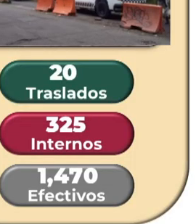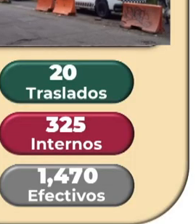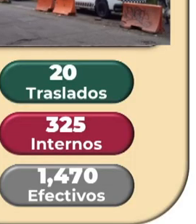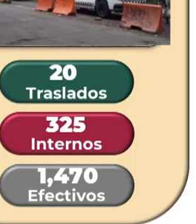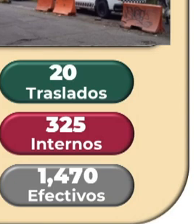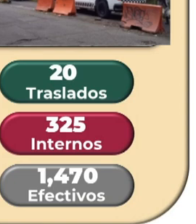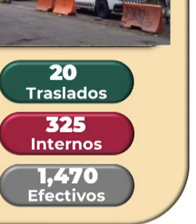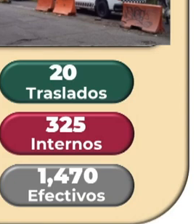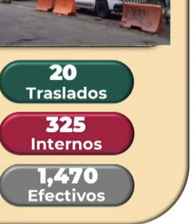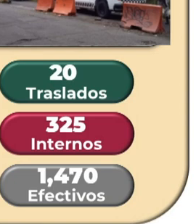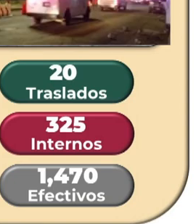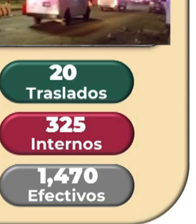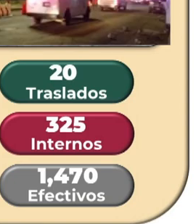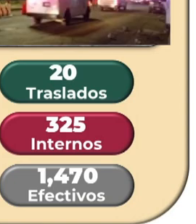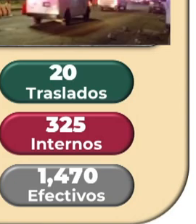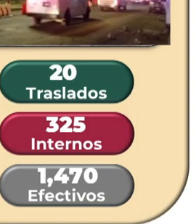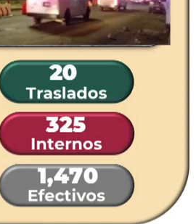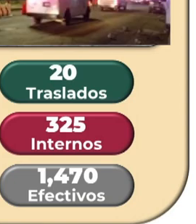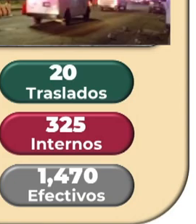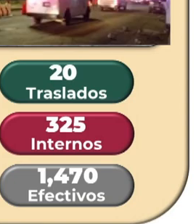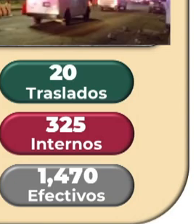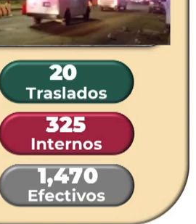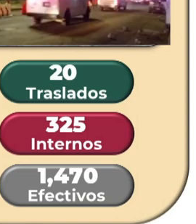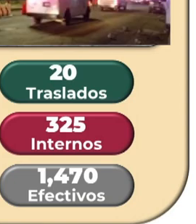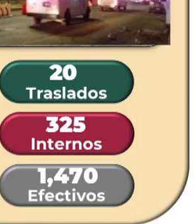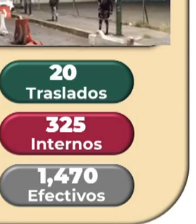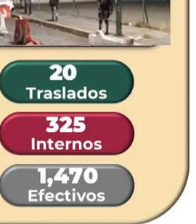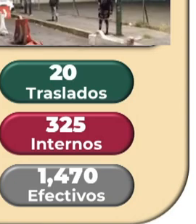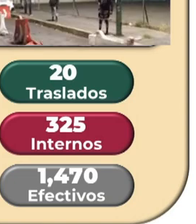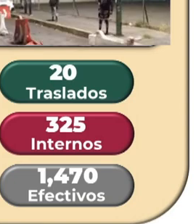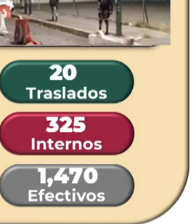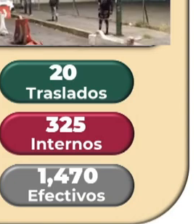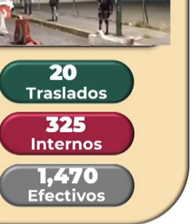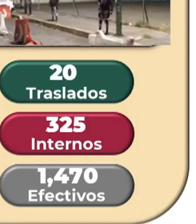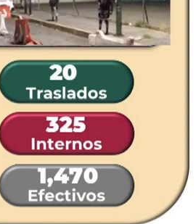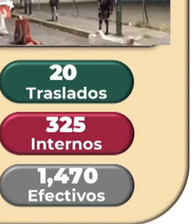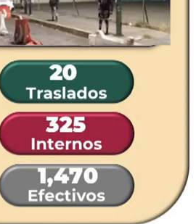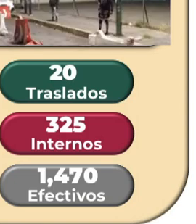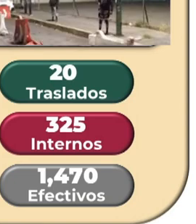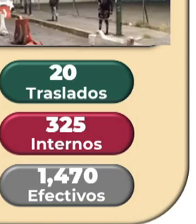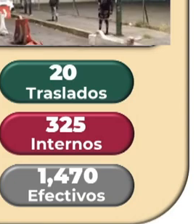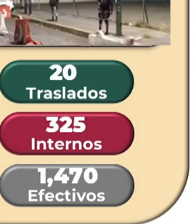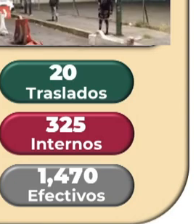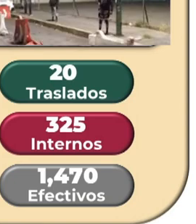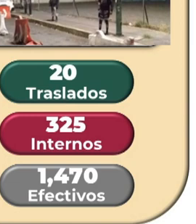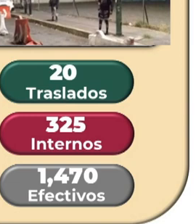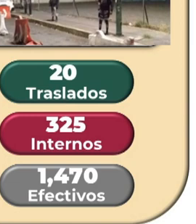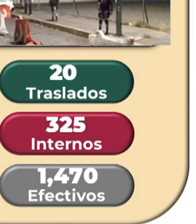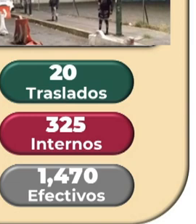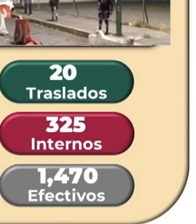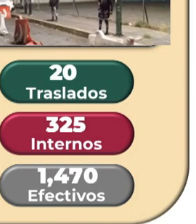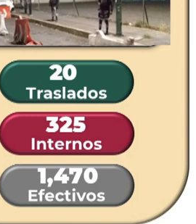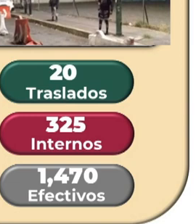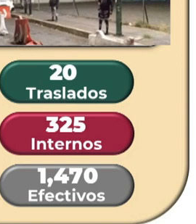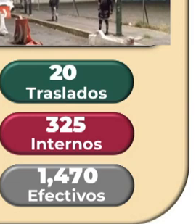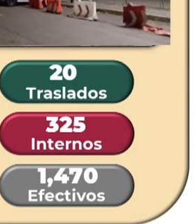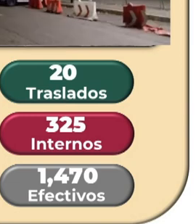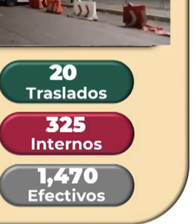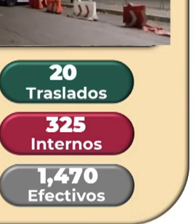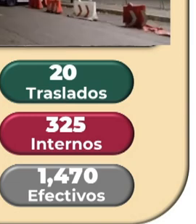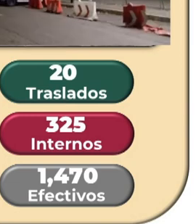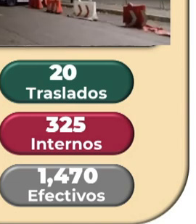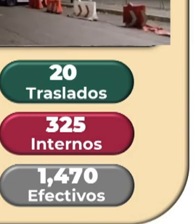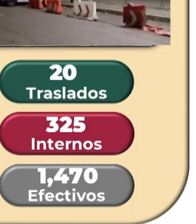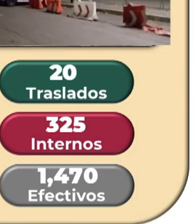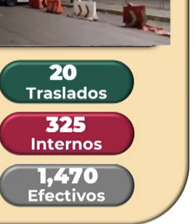de búsqueda de personas, se dieron en ese periodo 5 apoyos en 4 estados, 83